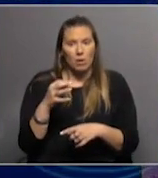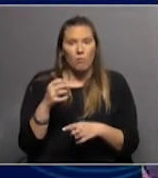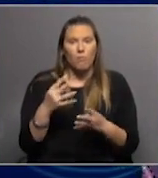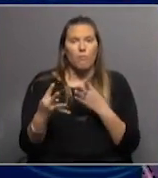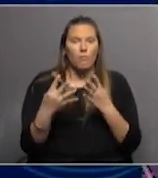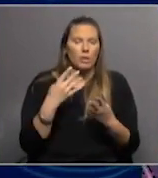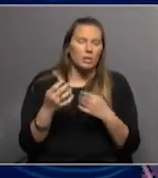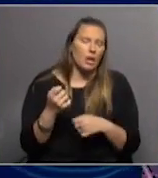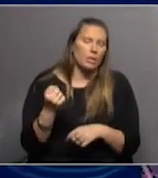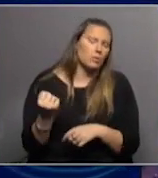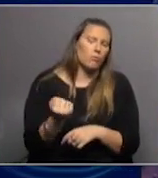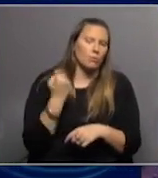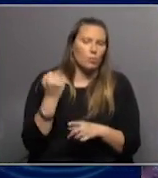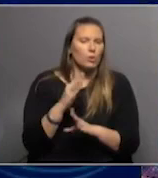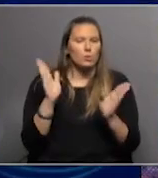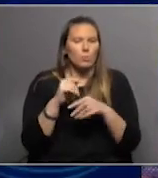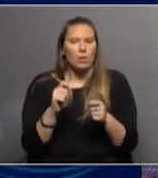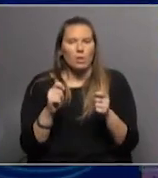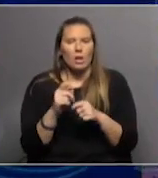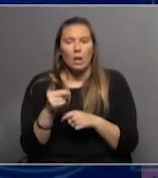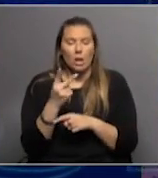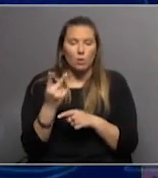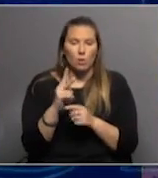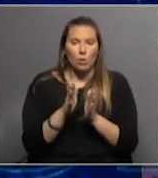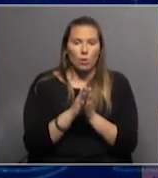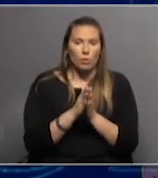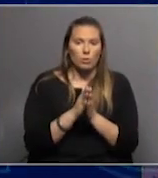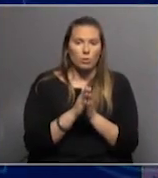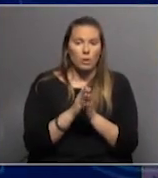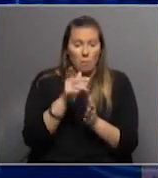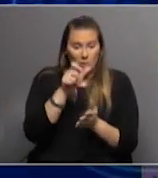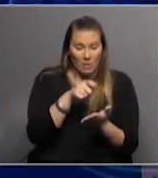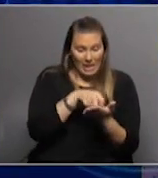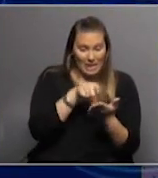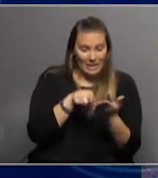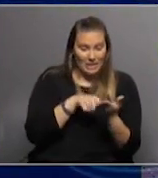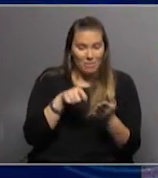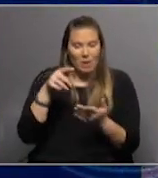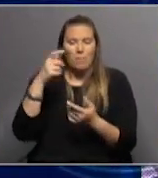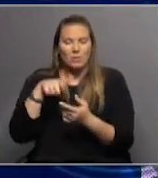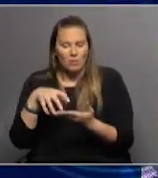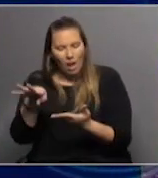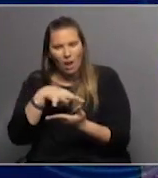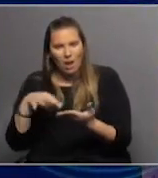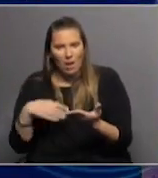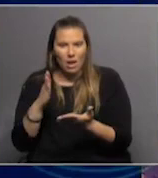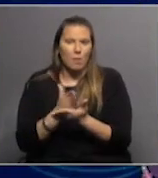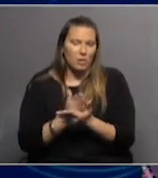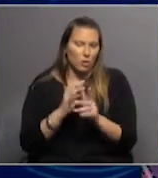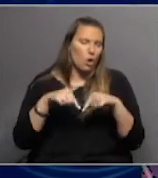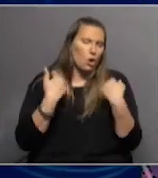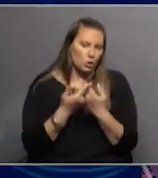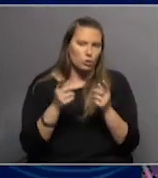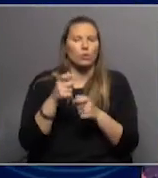insustituible. Tenemos las dos puntas del libro, el que escribe y el que lee. Entre medio estamos todos nosotros,